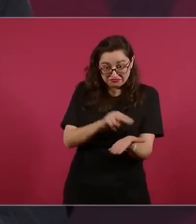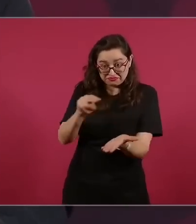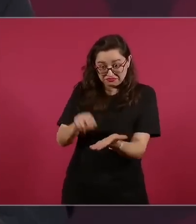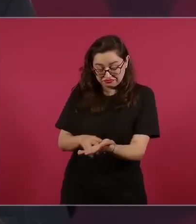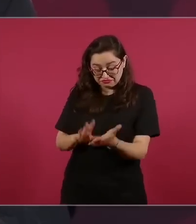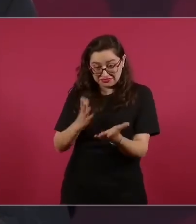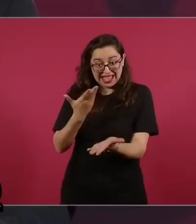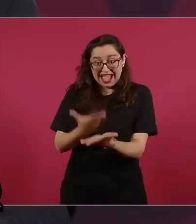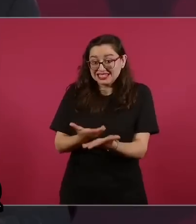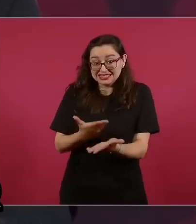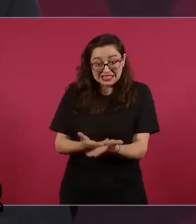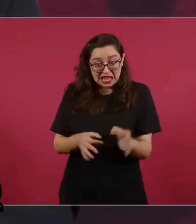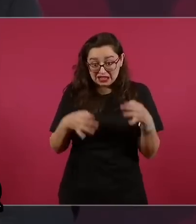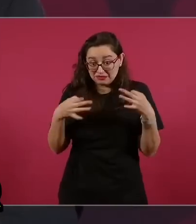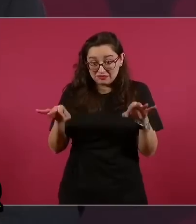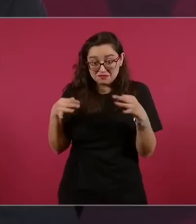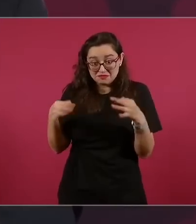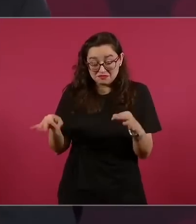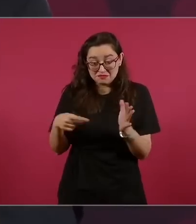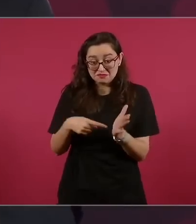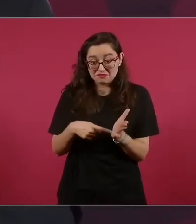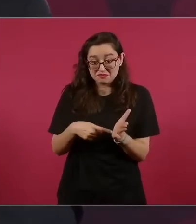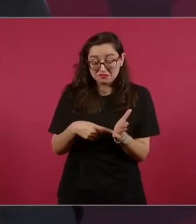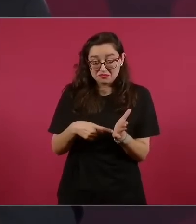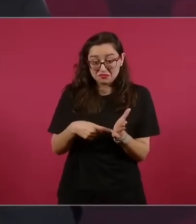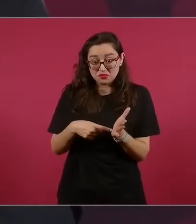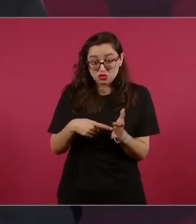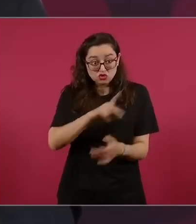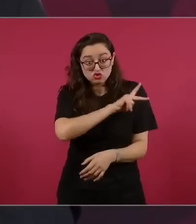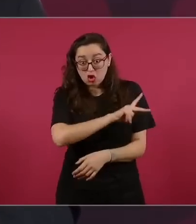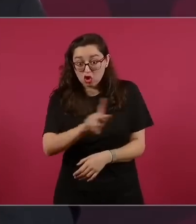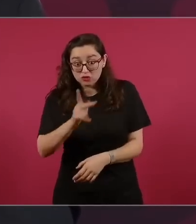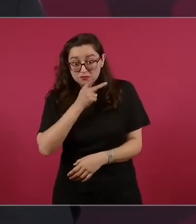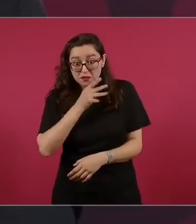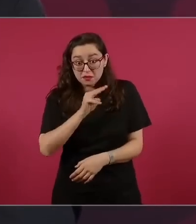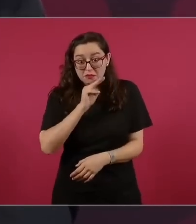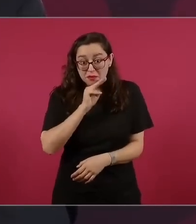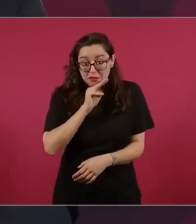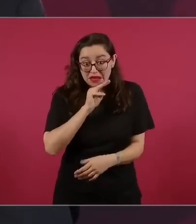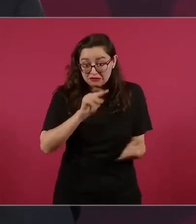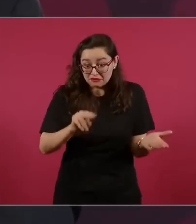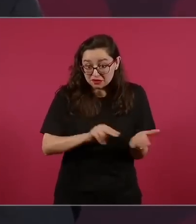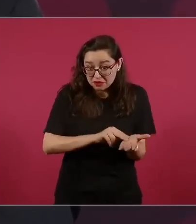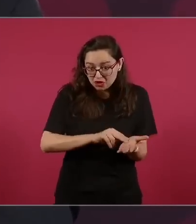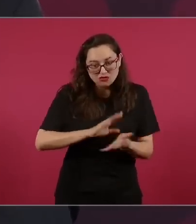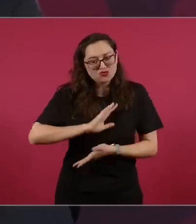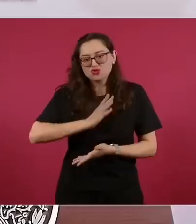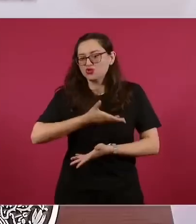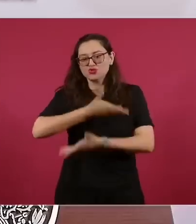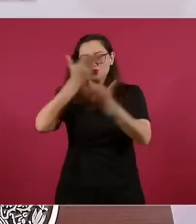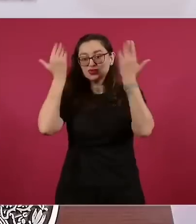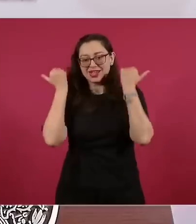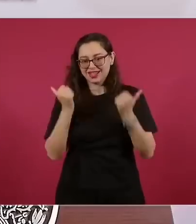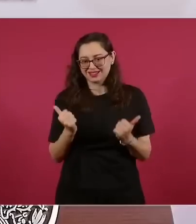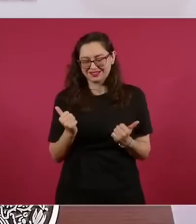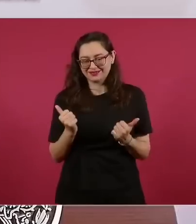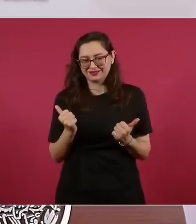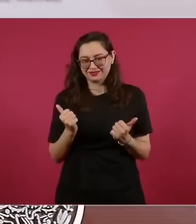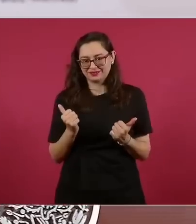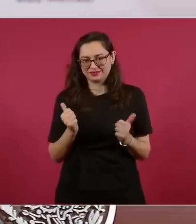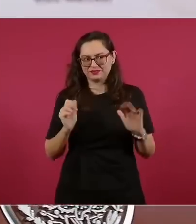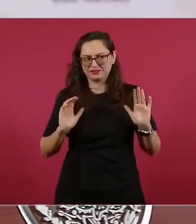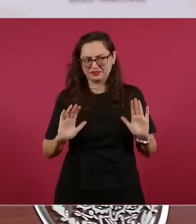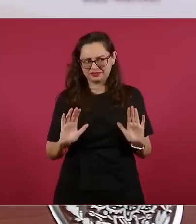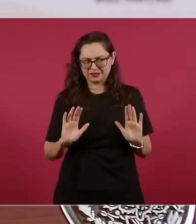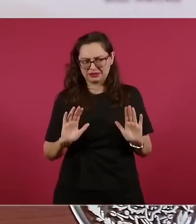padres llegaron a conocer esto. Por eso yo hice un